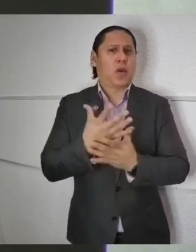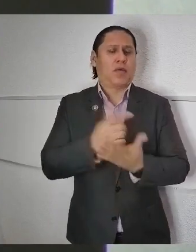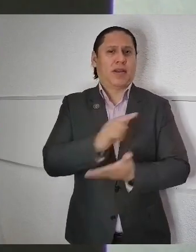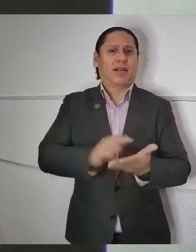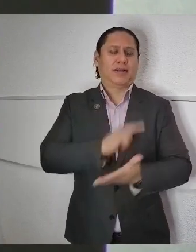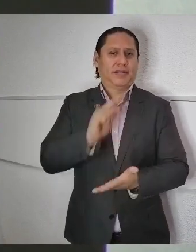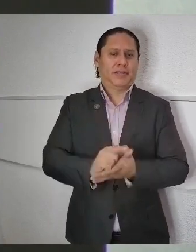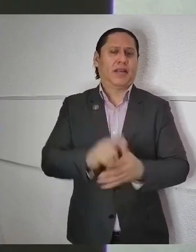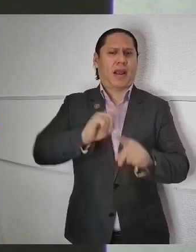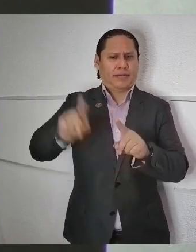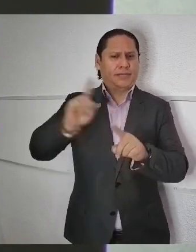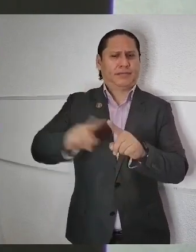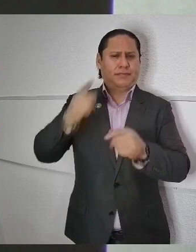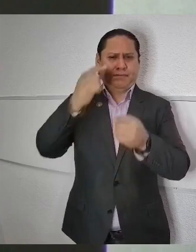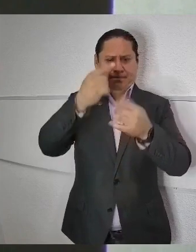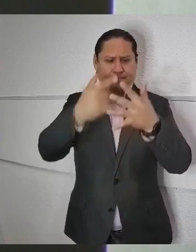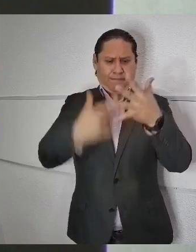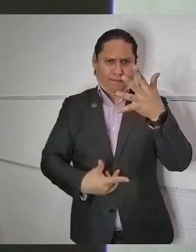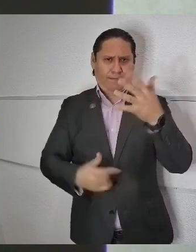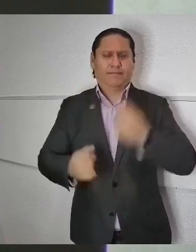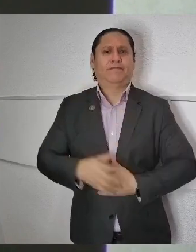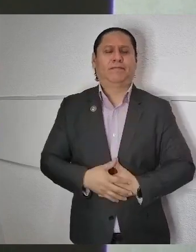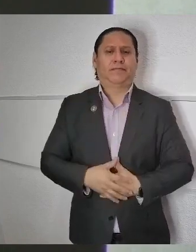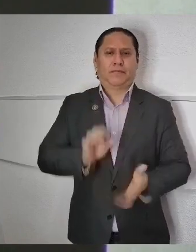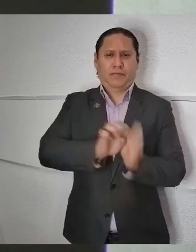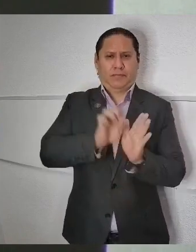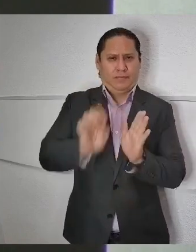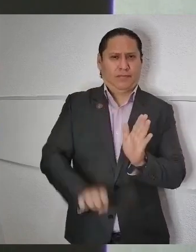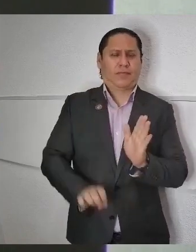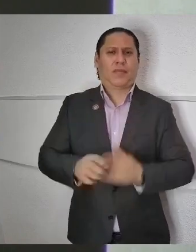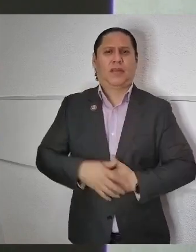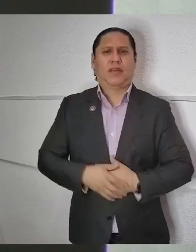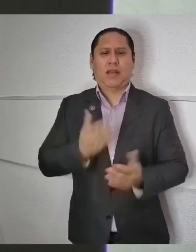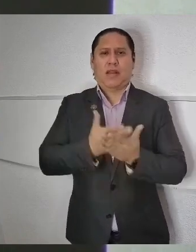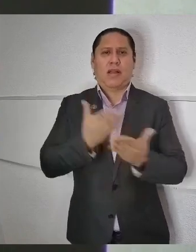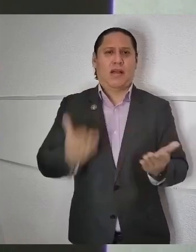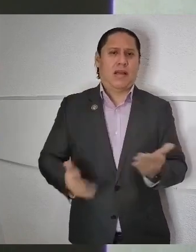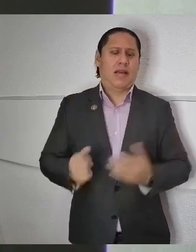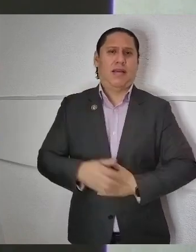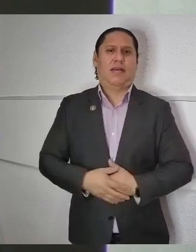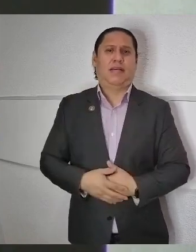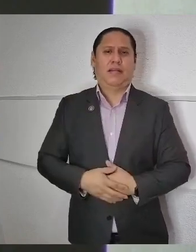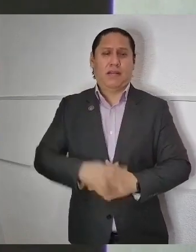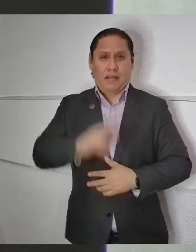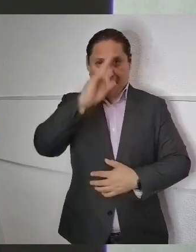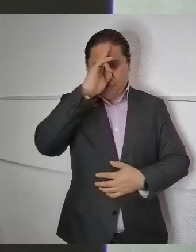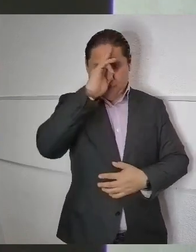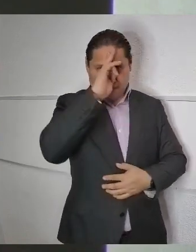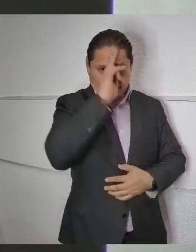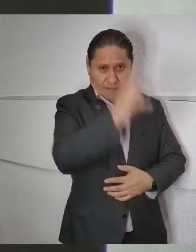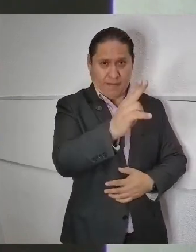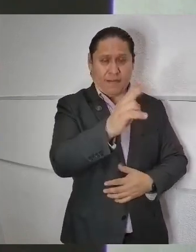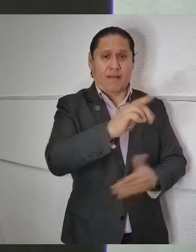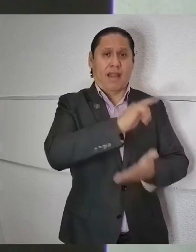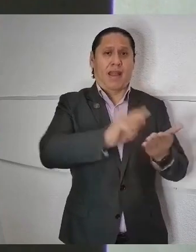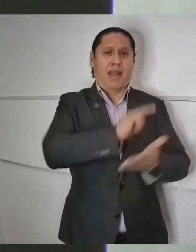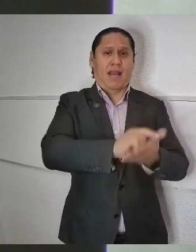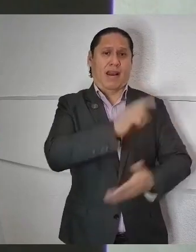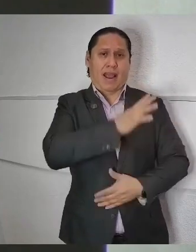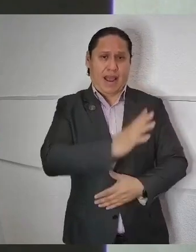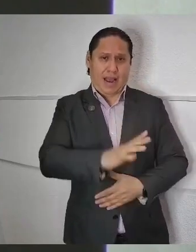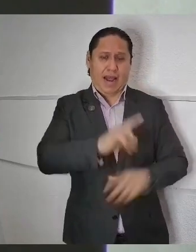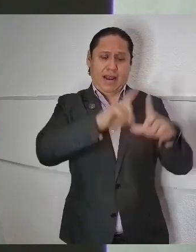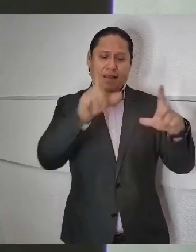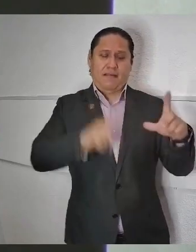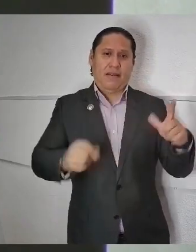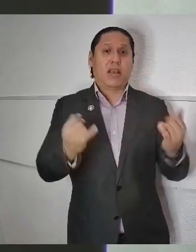ley y trae muchas más. Por ejemplo, ahora se va a prohibir, no solo en la ley general de nuestro país,